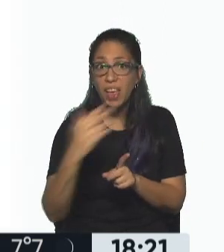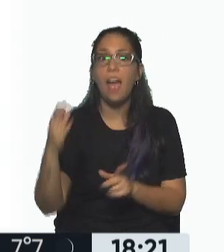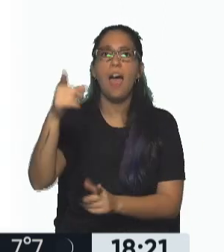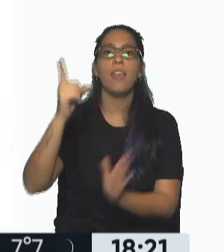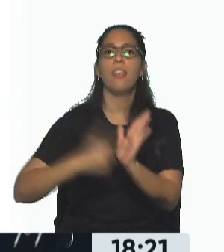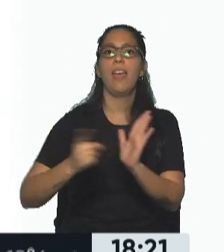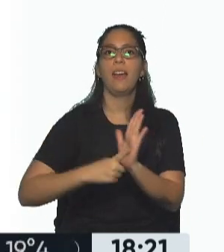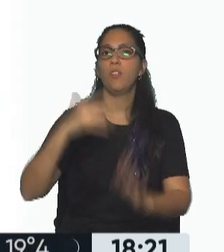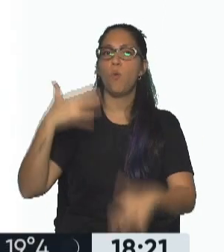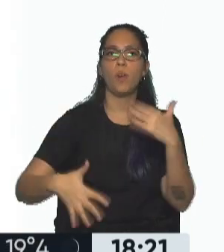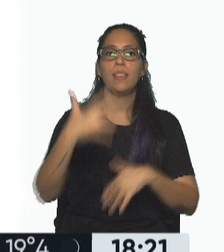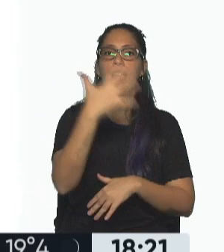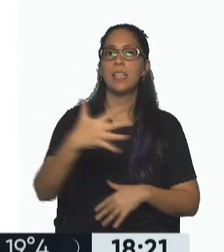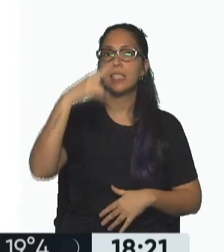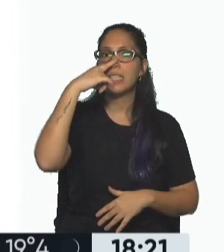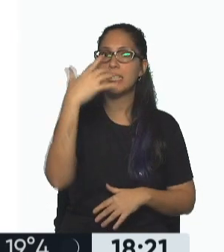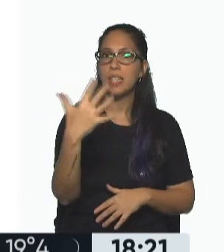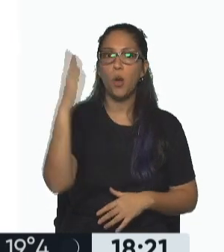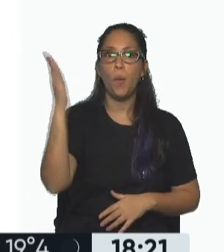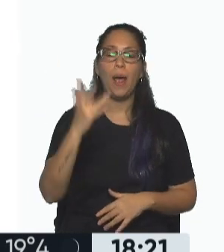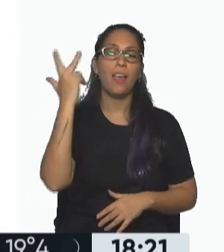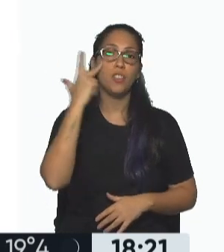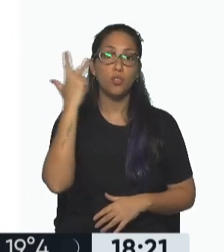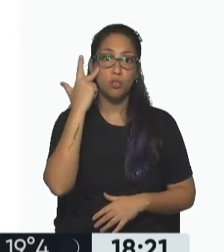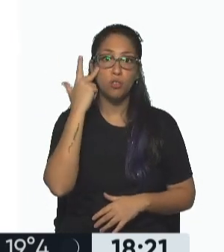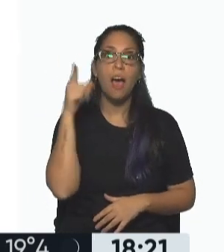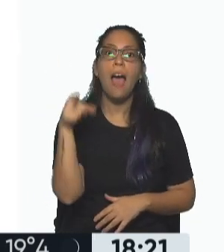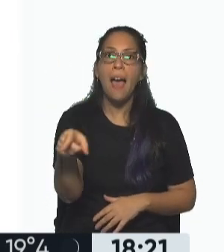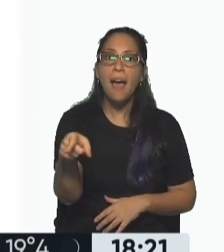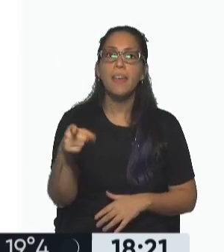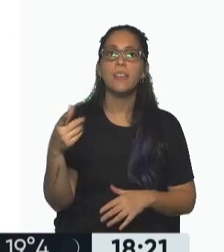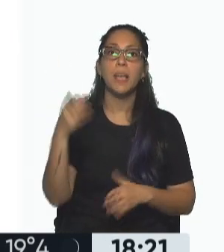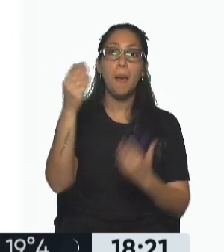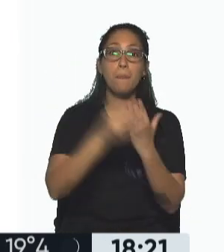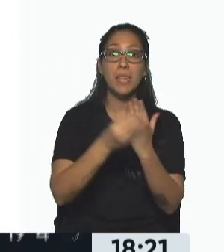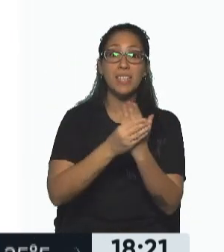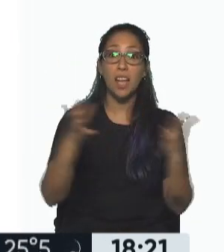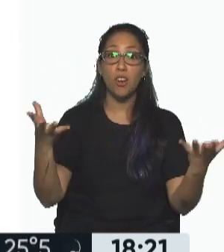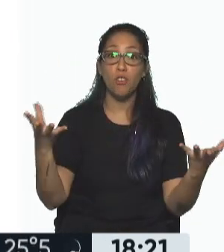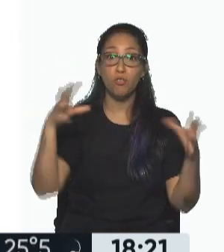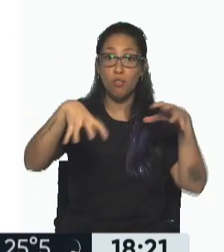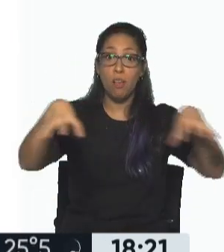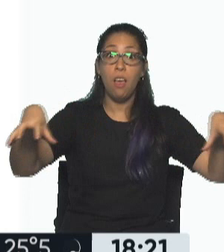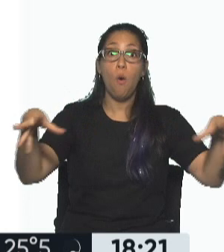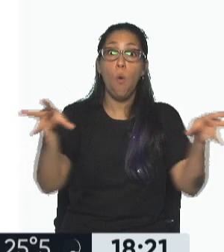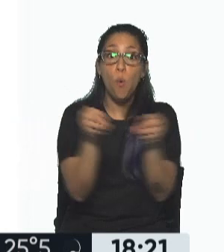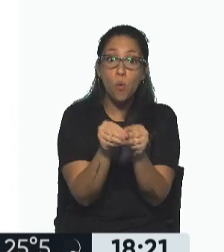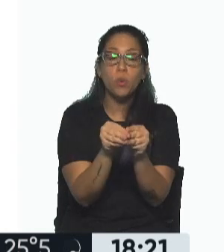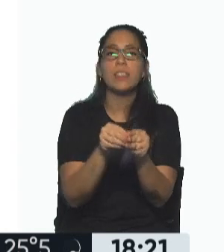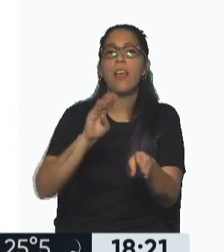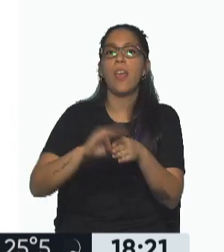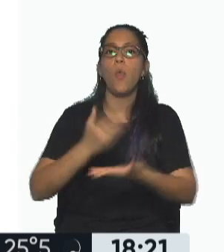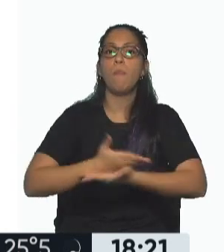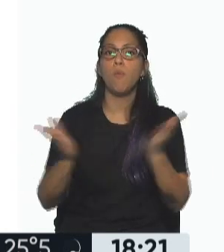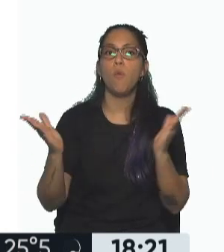de Necesidad y Urgencia 575/18, que unifica los ministerios y coloca la competencia sobre la gestión de la deuda